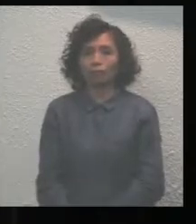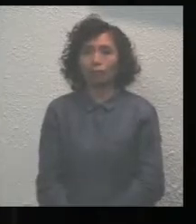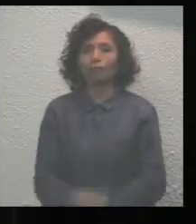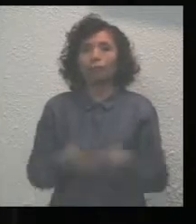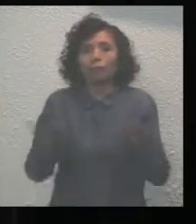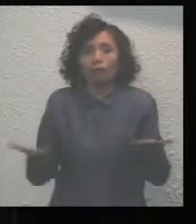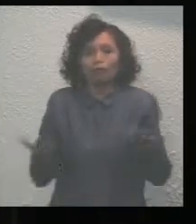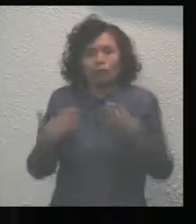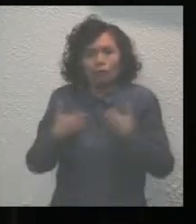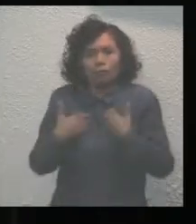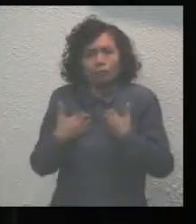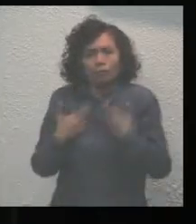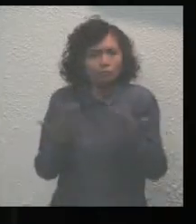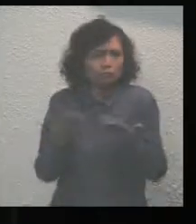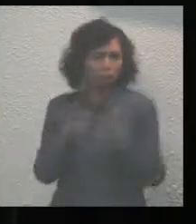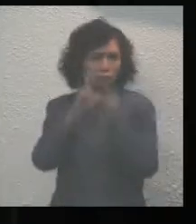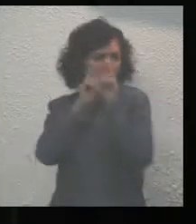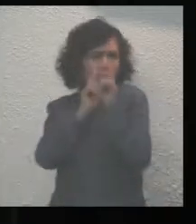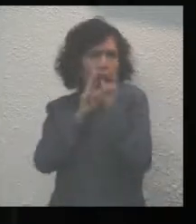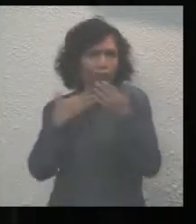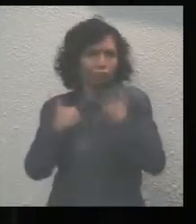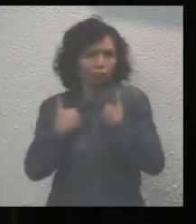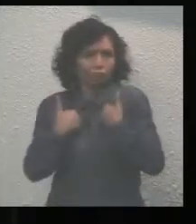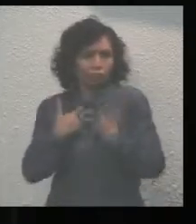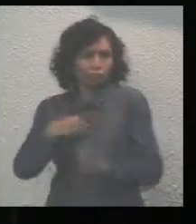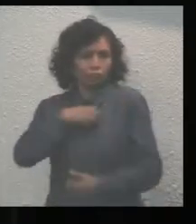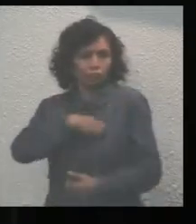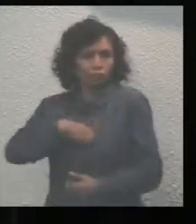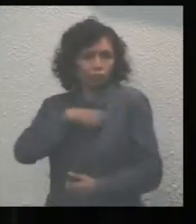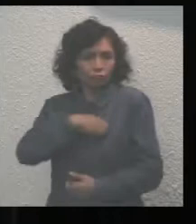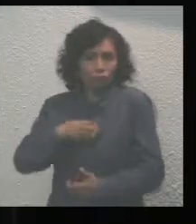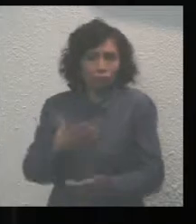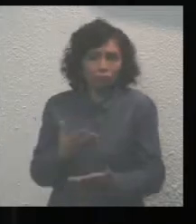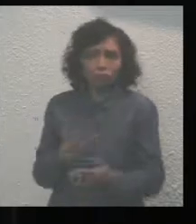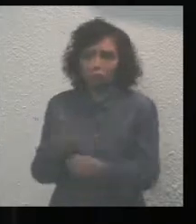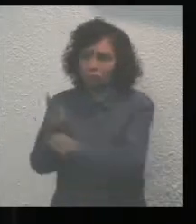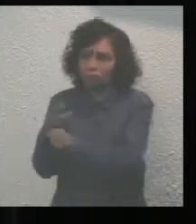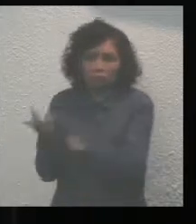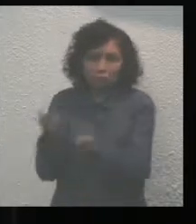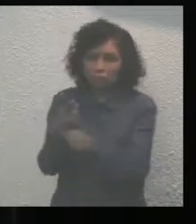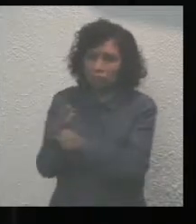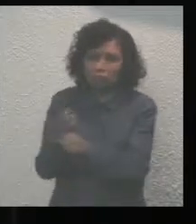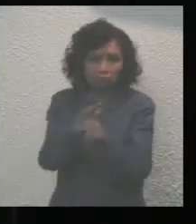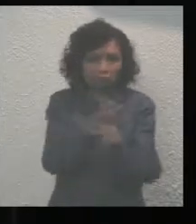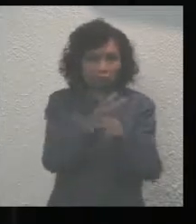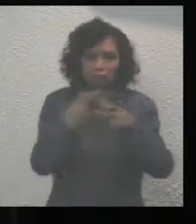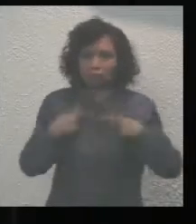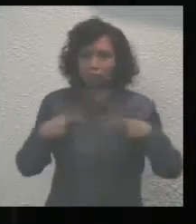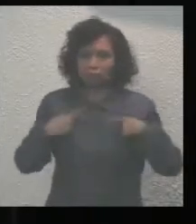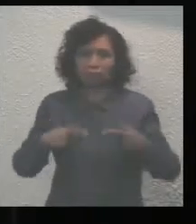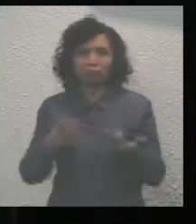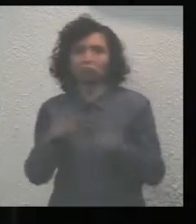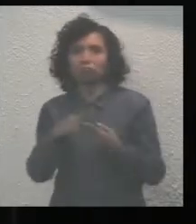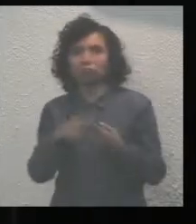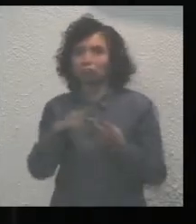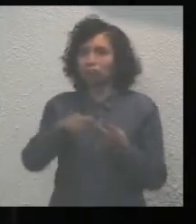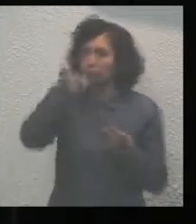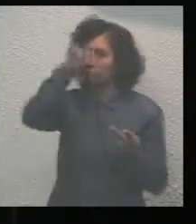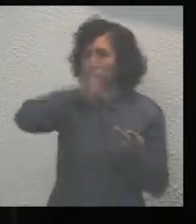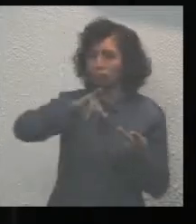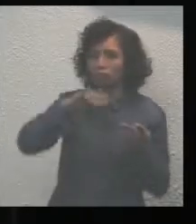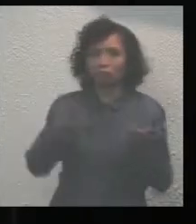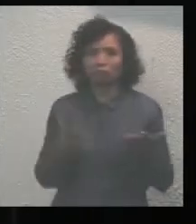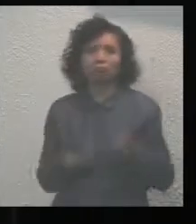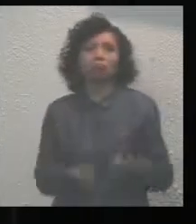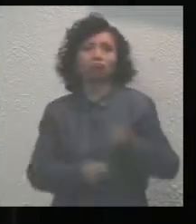Es un honor compartir este honorable recinto con distinguidos invitados especiales, autoridades navales y